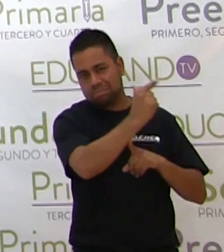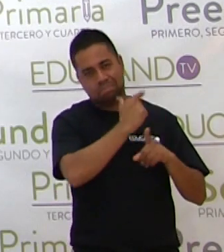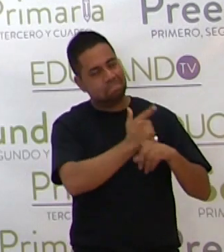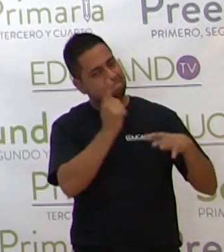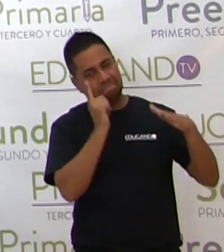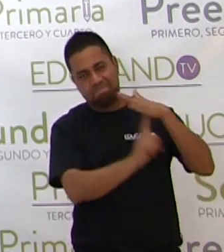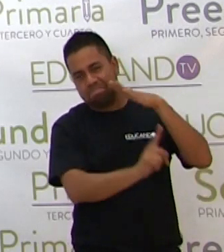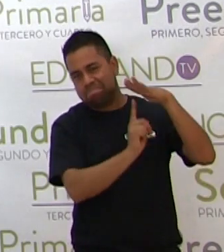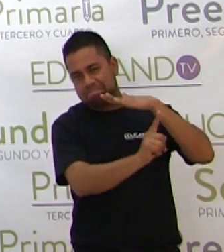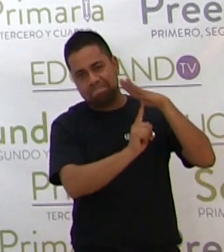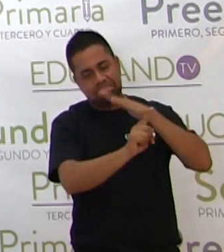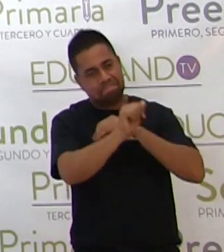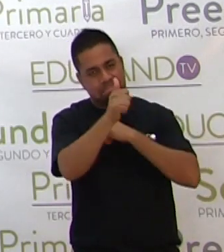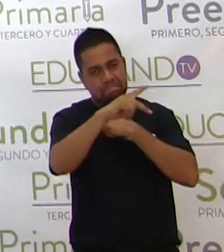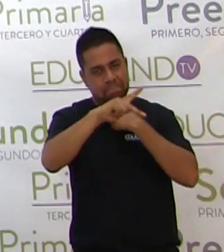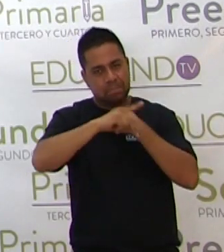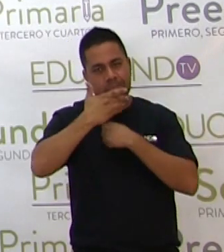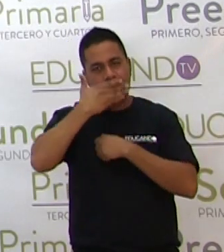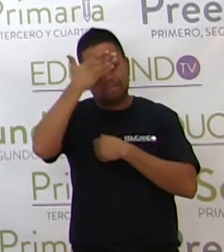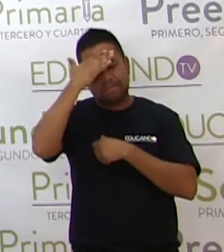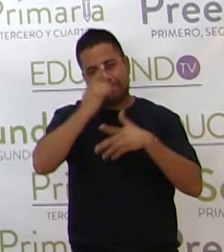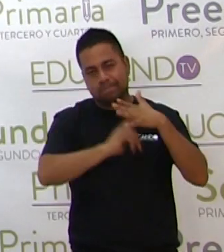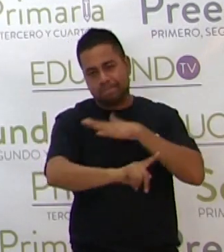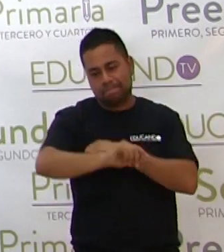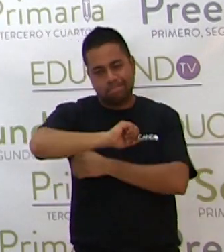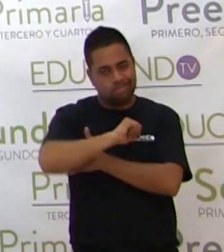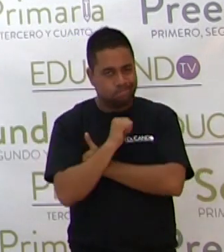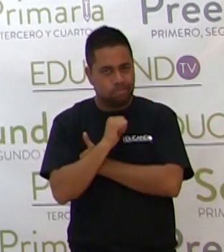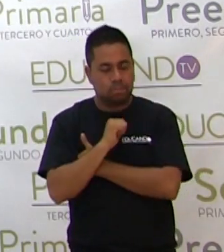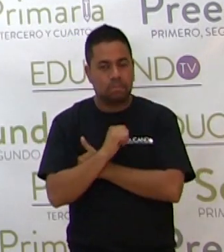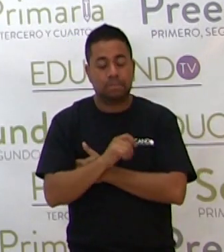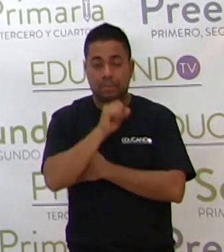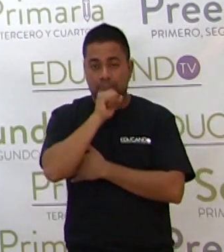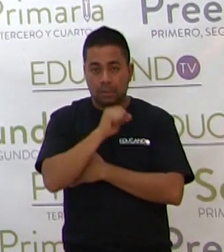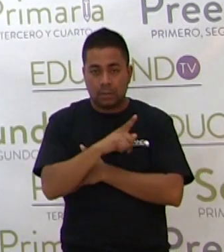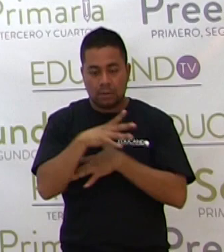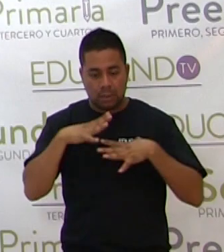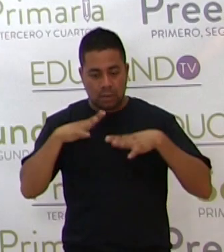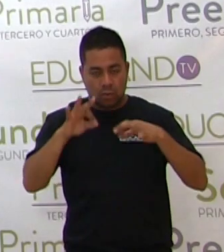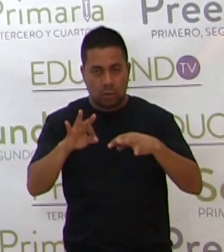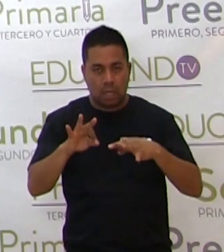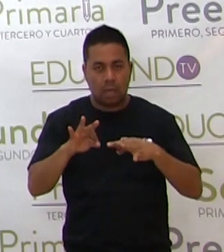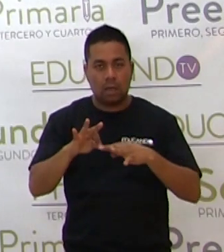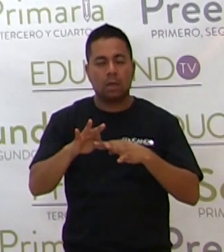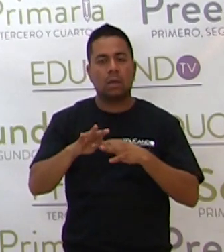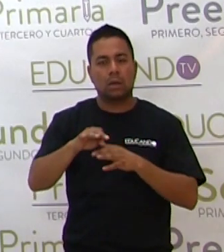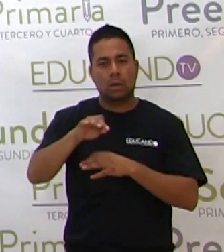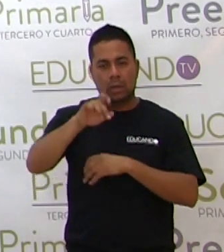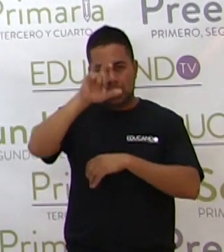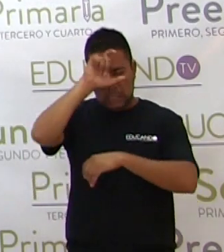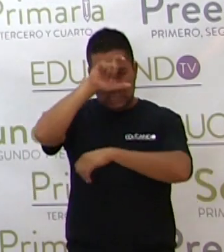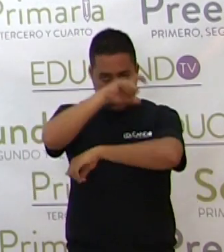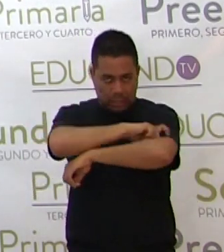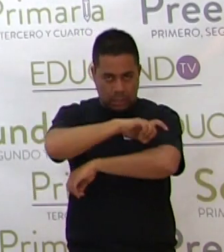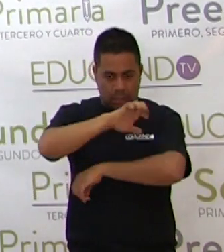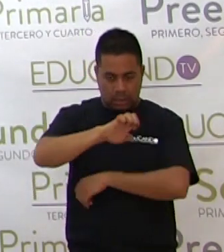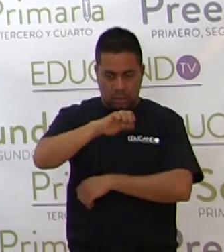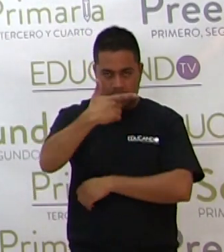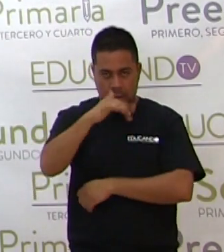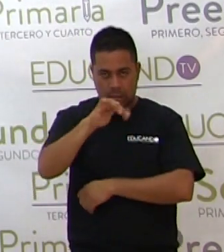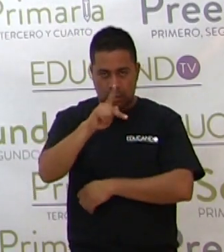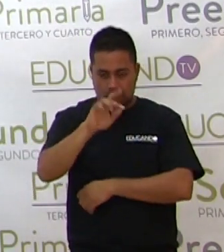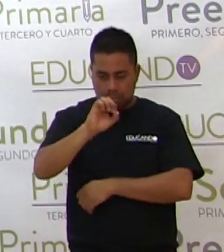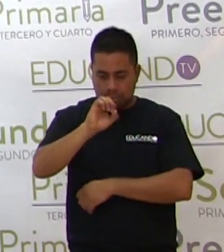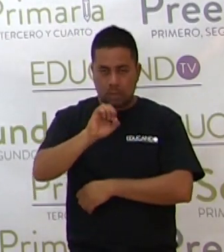a otros países árabes también fundaron egipto egipto es una ciudad muy importante que se fundó en el mismo